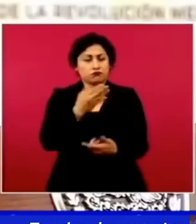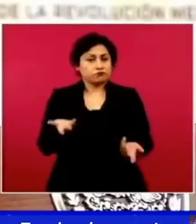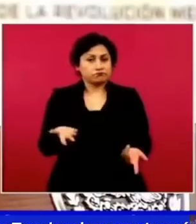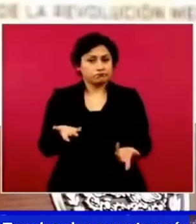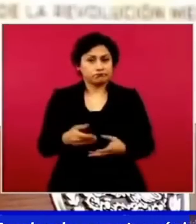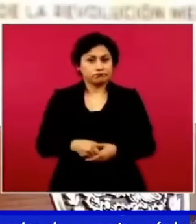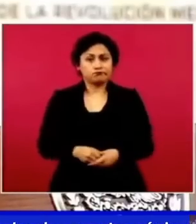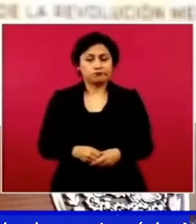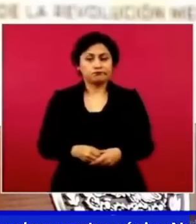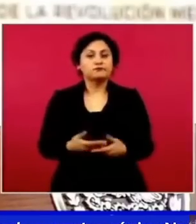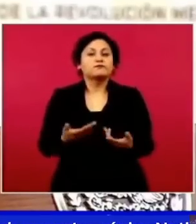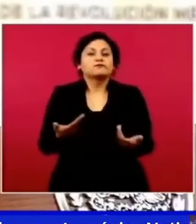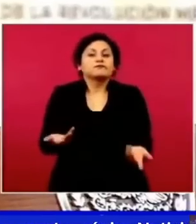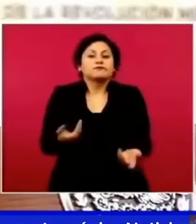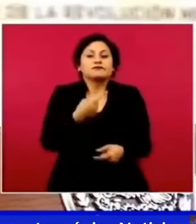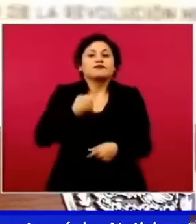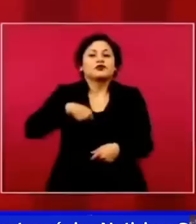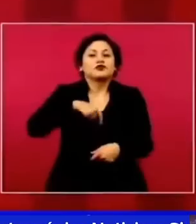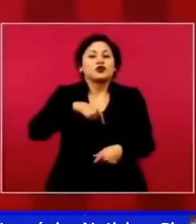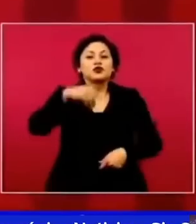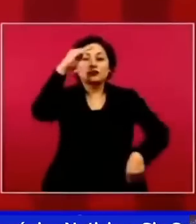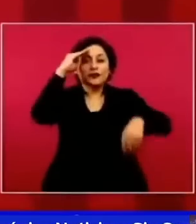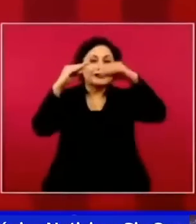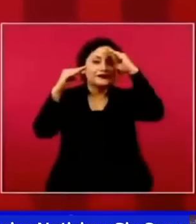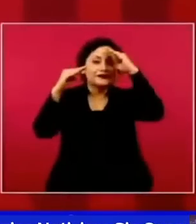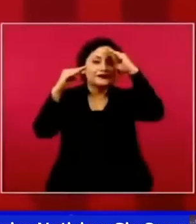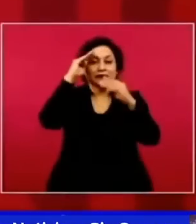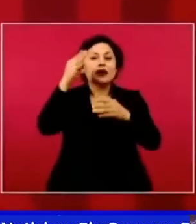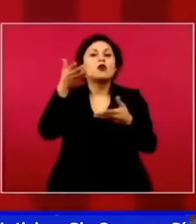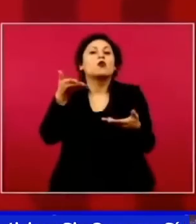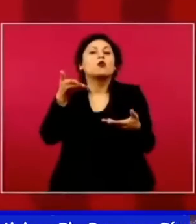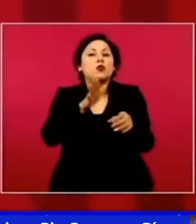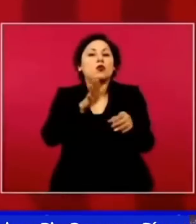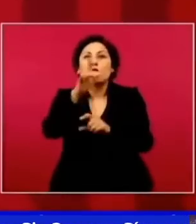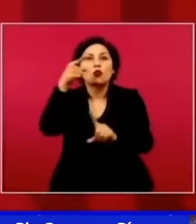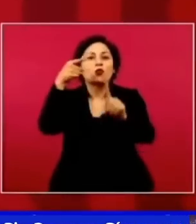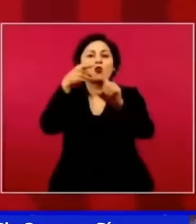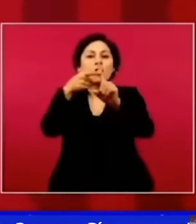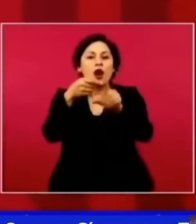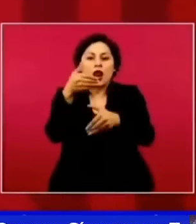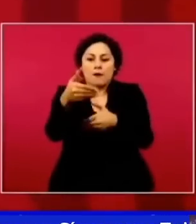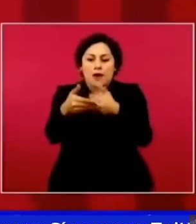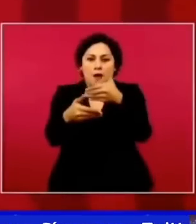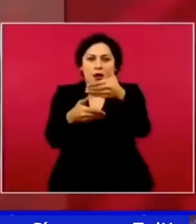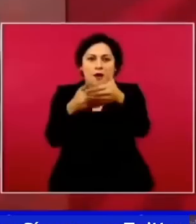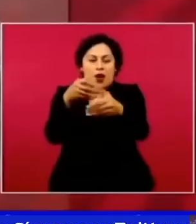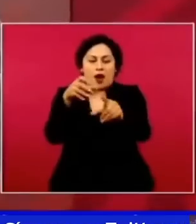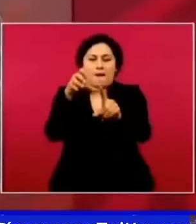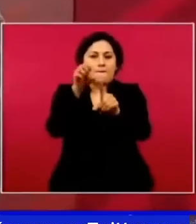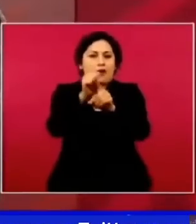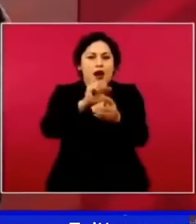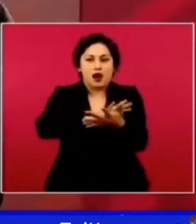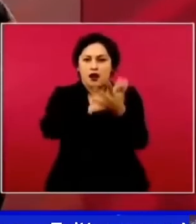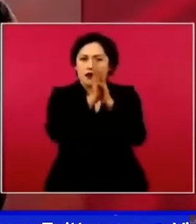¿Y qué nos importaba? Pues nos importaba avanzar para transformar.